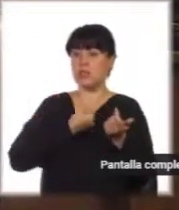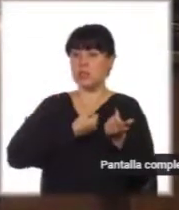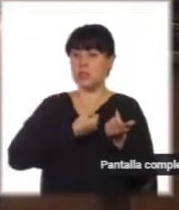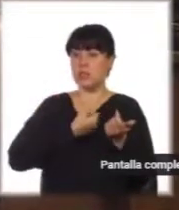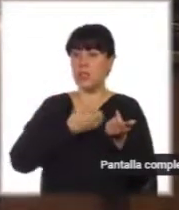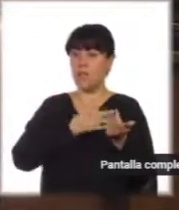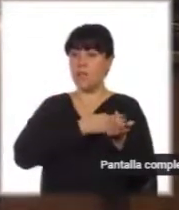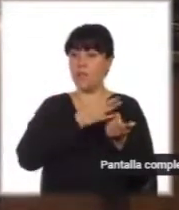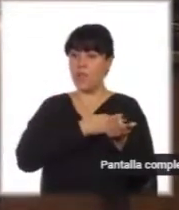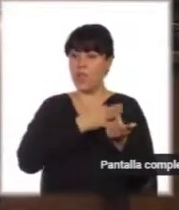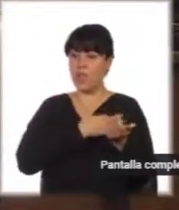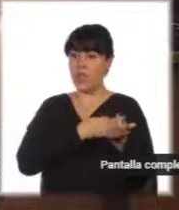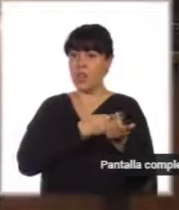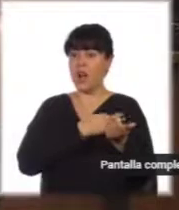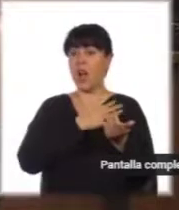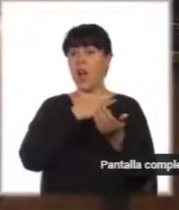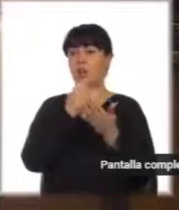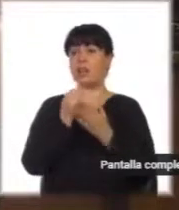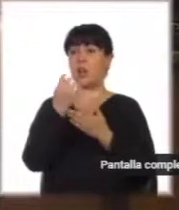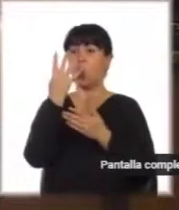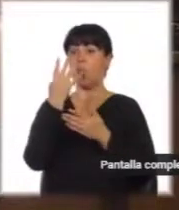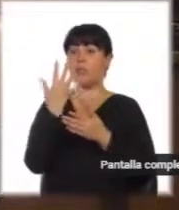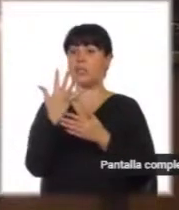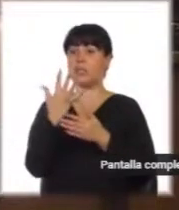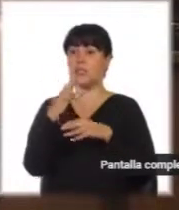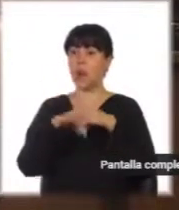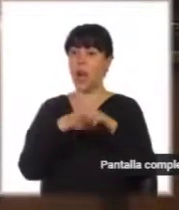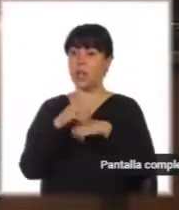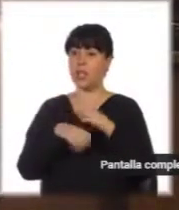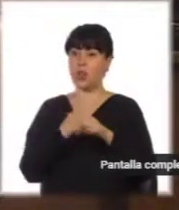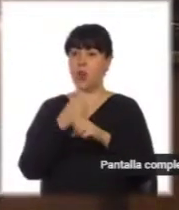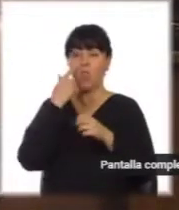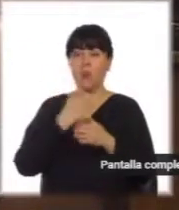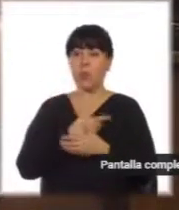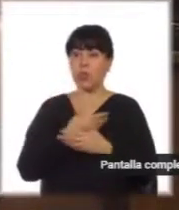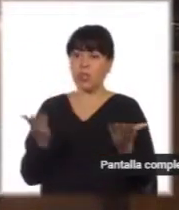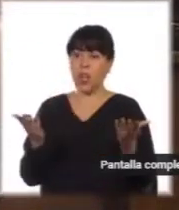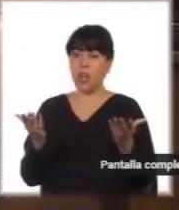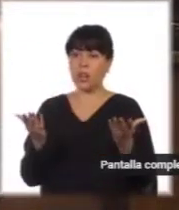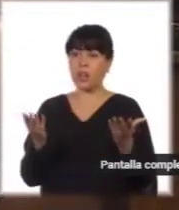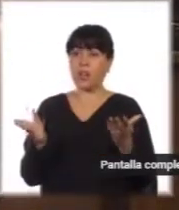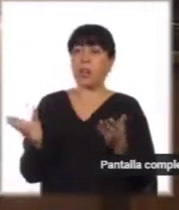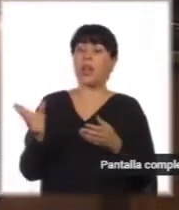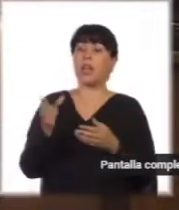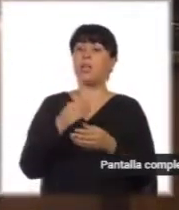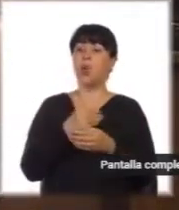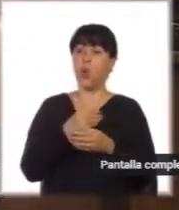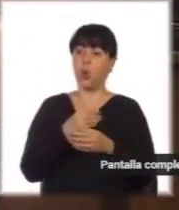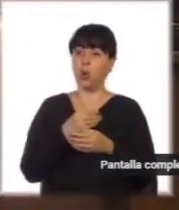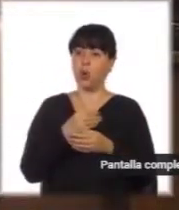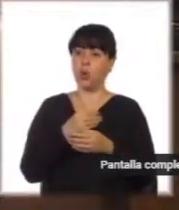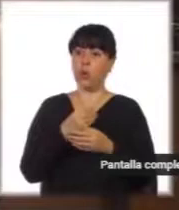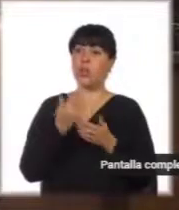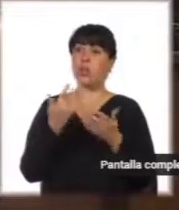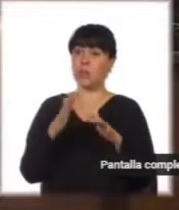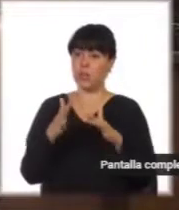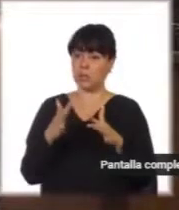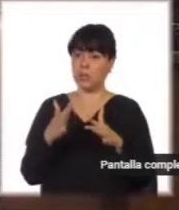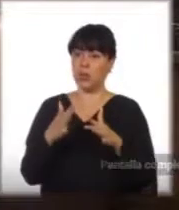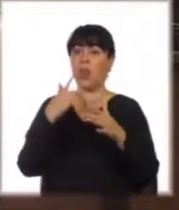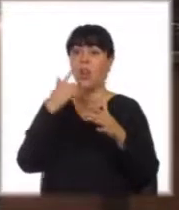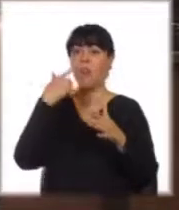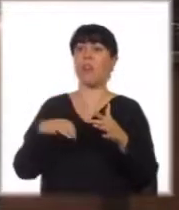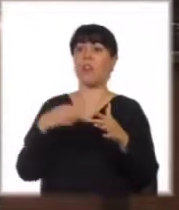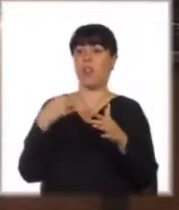viva o vivo a los 45, vas a tener que demostrar que todo eso que te pasó es